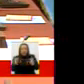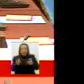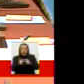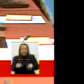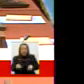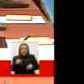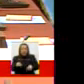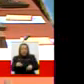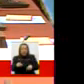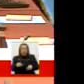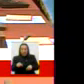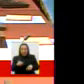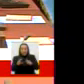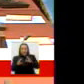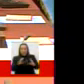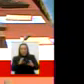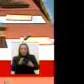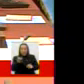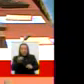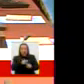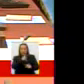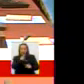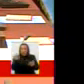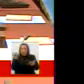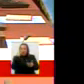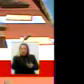y aquí se debate, y allí